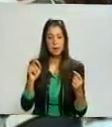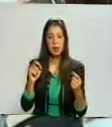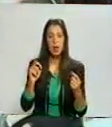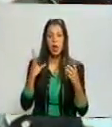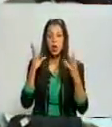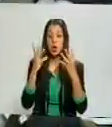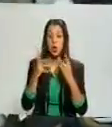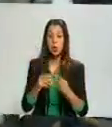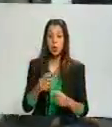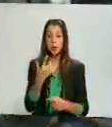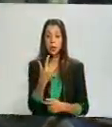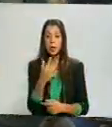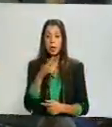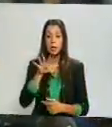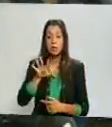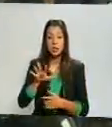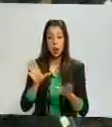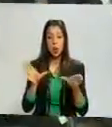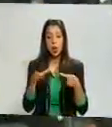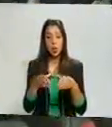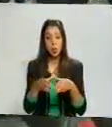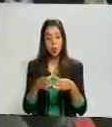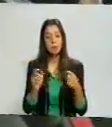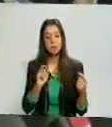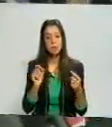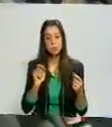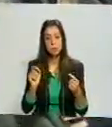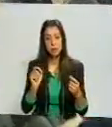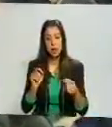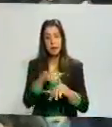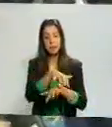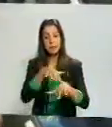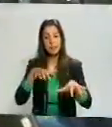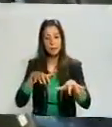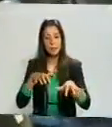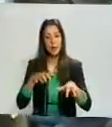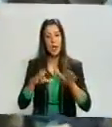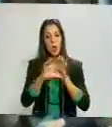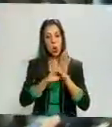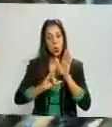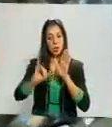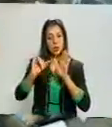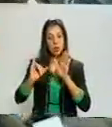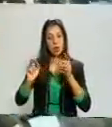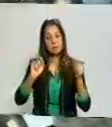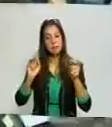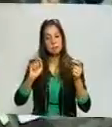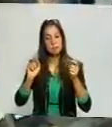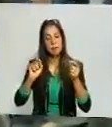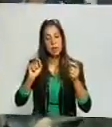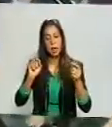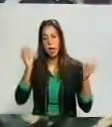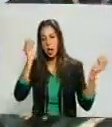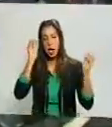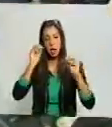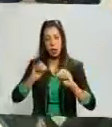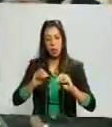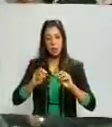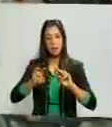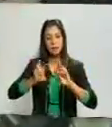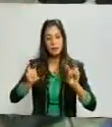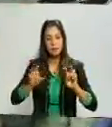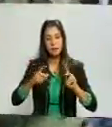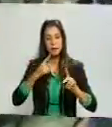número 35, donde por voto unánime los y las constituyentes aprobaron el acta de la